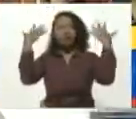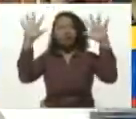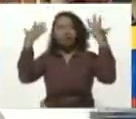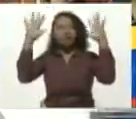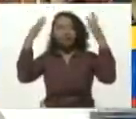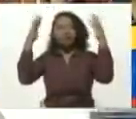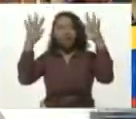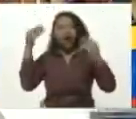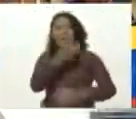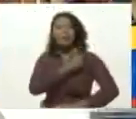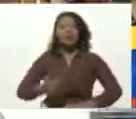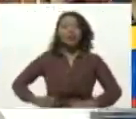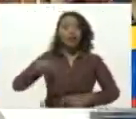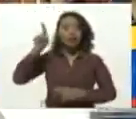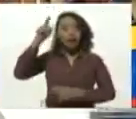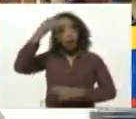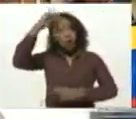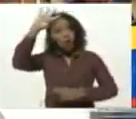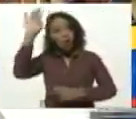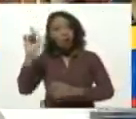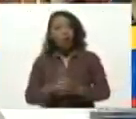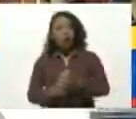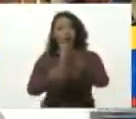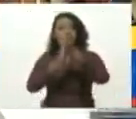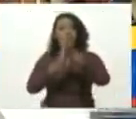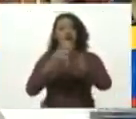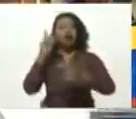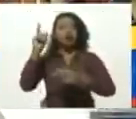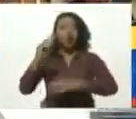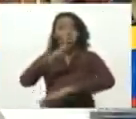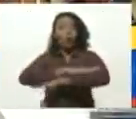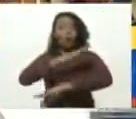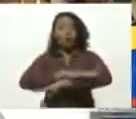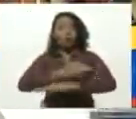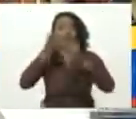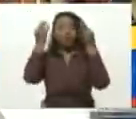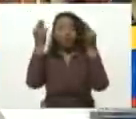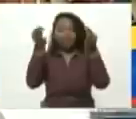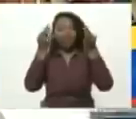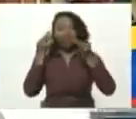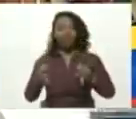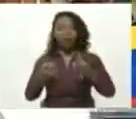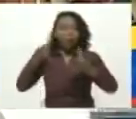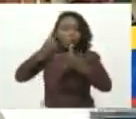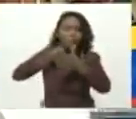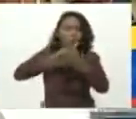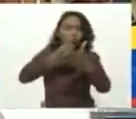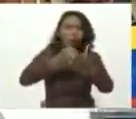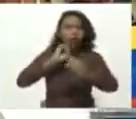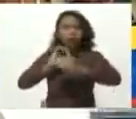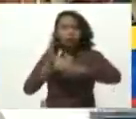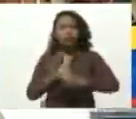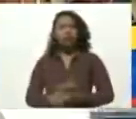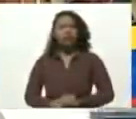Díaz-Canel por su liderazgo y su acción ejemplar en la lucha contra el COVID.